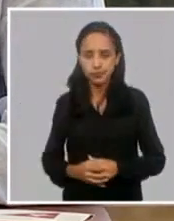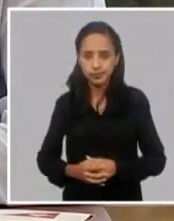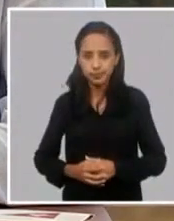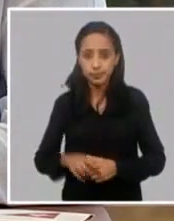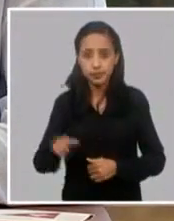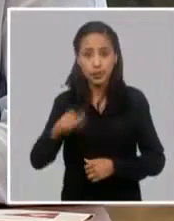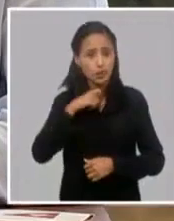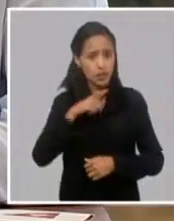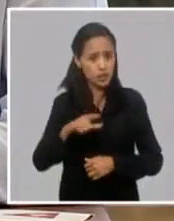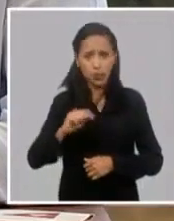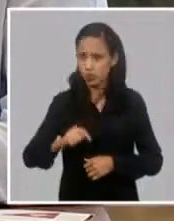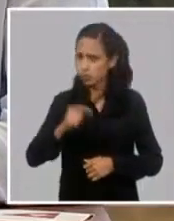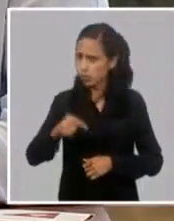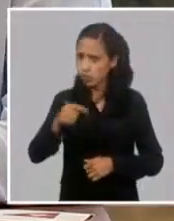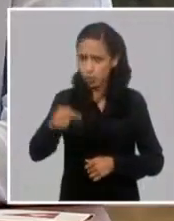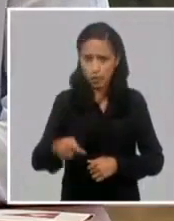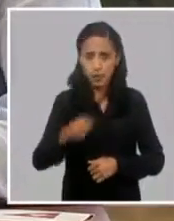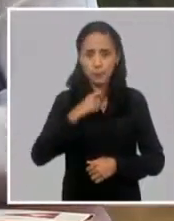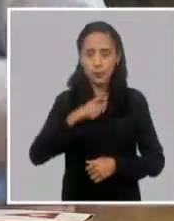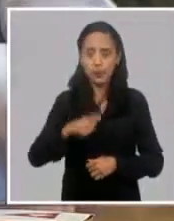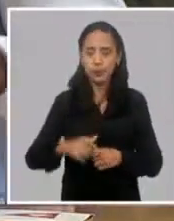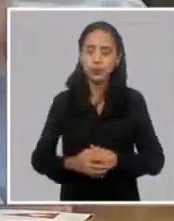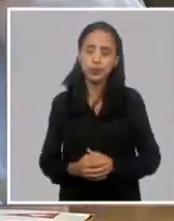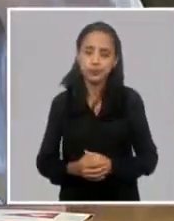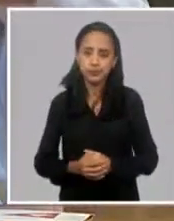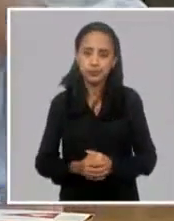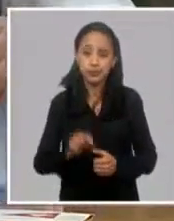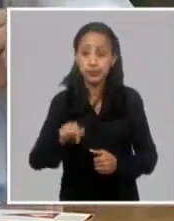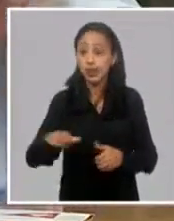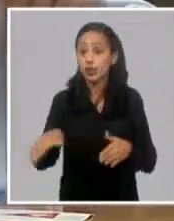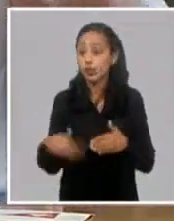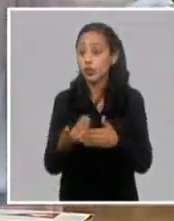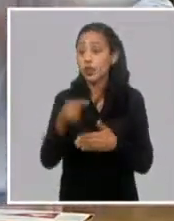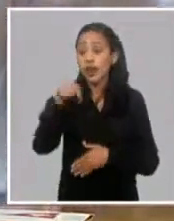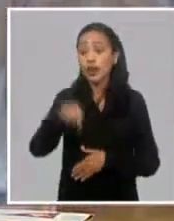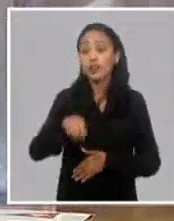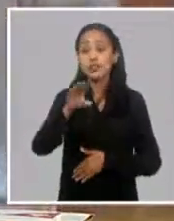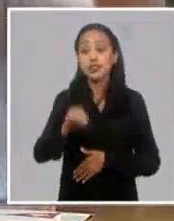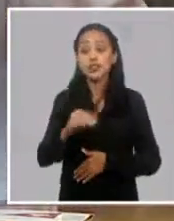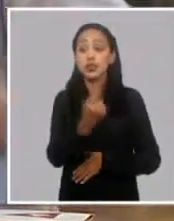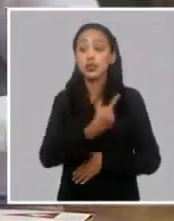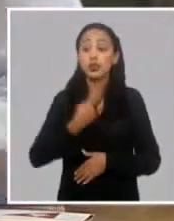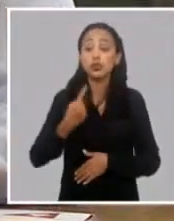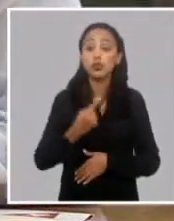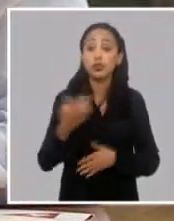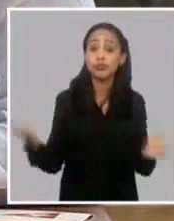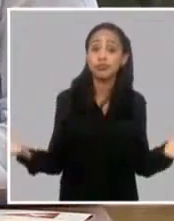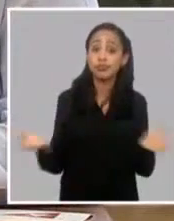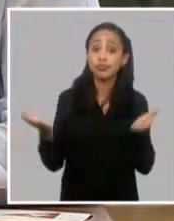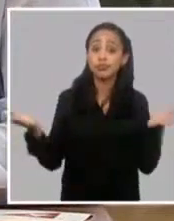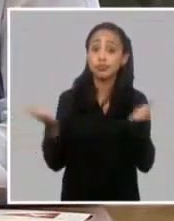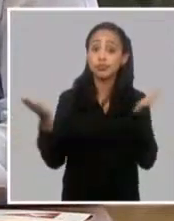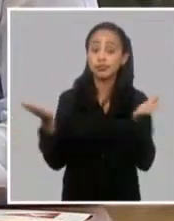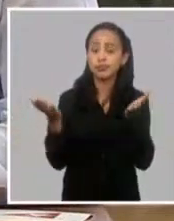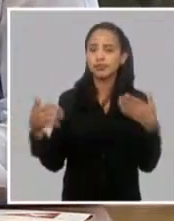Ejemplos como ese se viven todos los días. Por ejemplo, en estos días que aquí se plantea que hemos avanzado